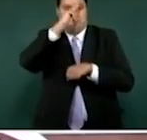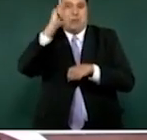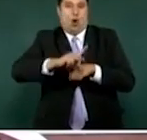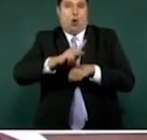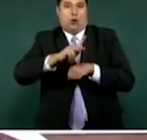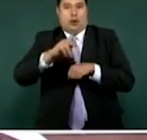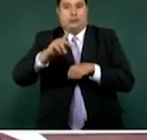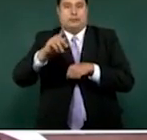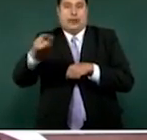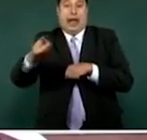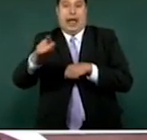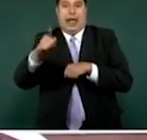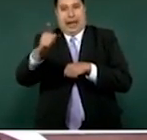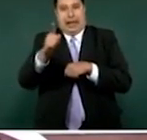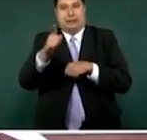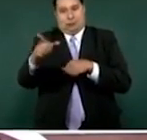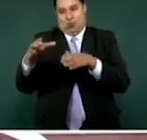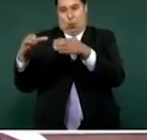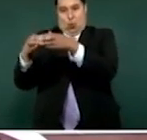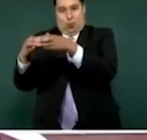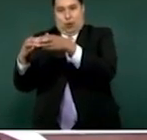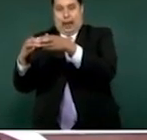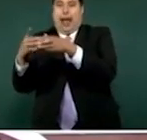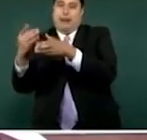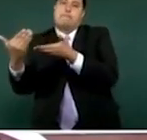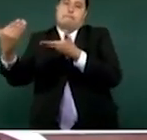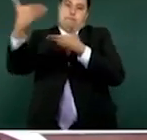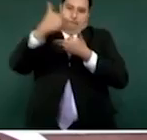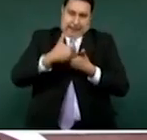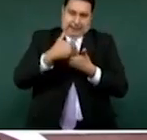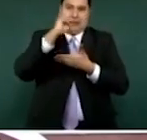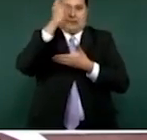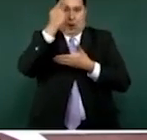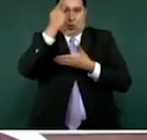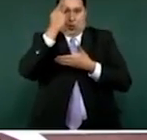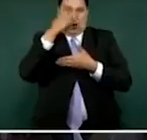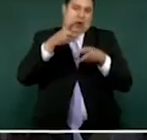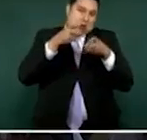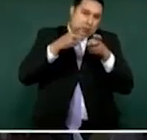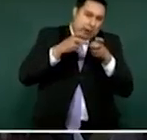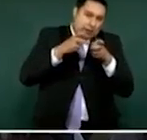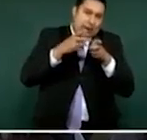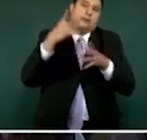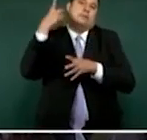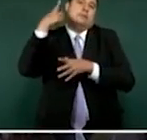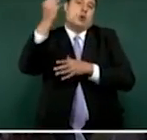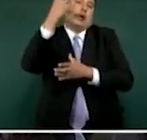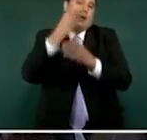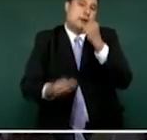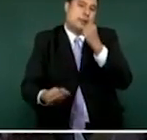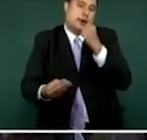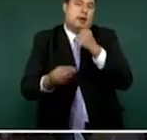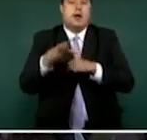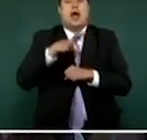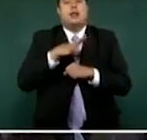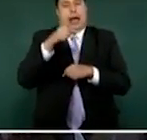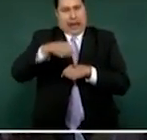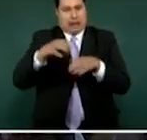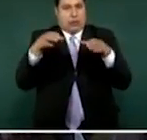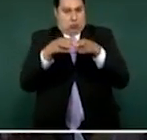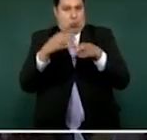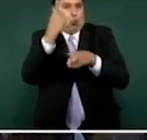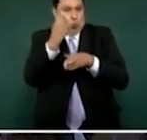que de una u otra manera esos grupos delictivos pasan este estado y se retiran. Únicamente se ha contemplado que aquí hay un grupo